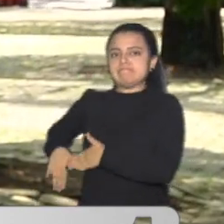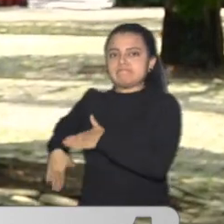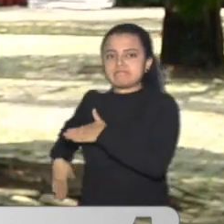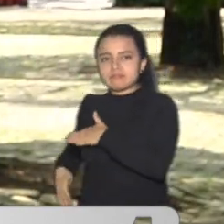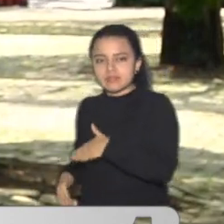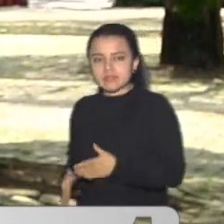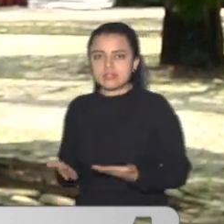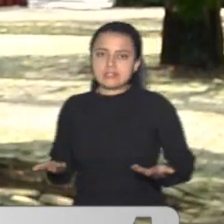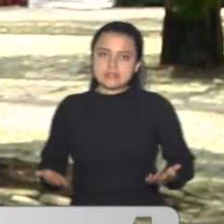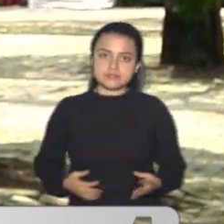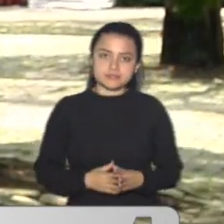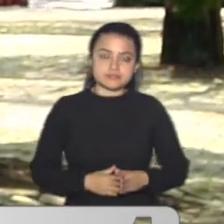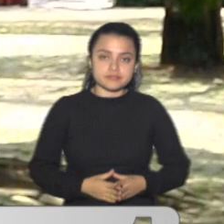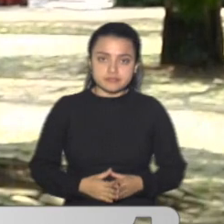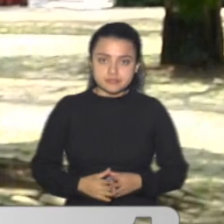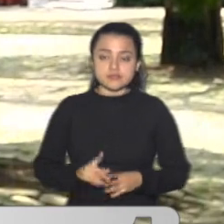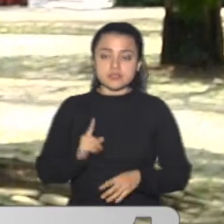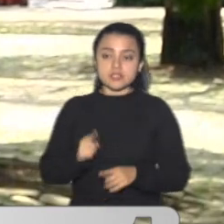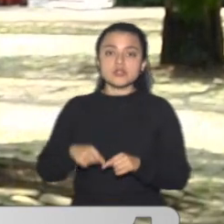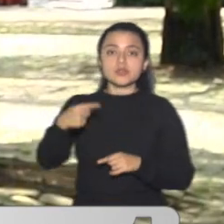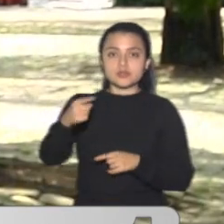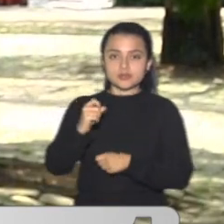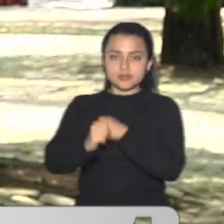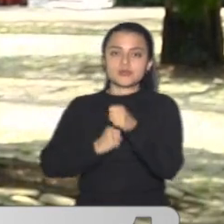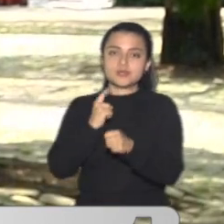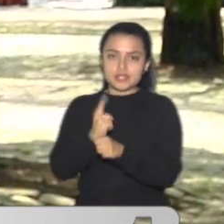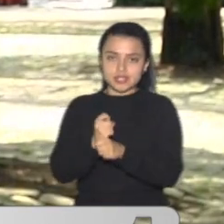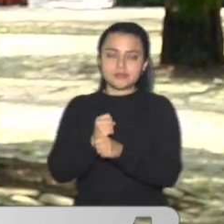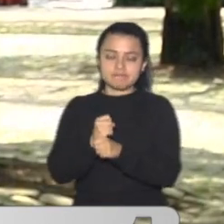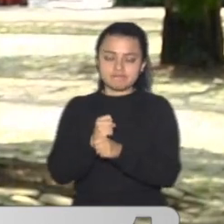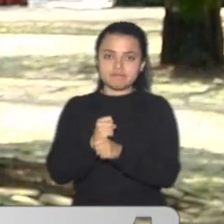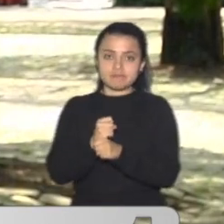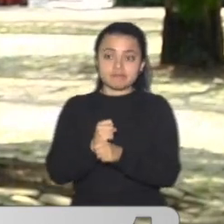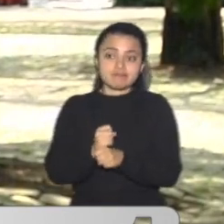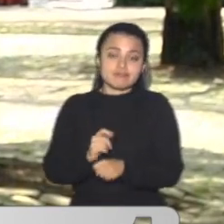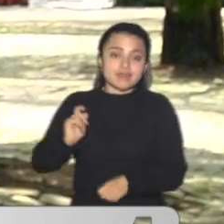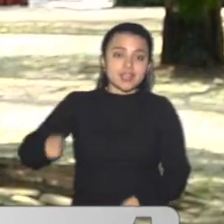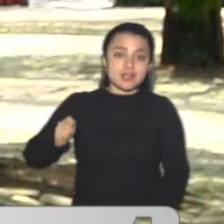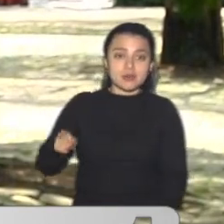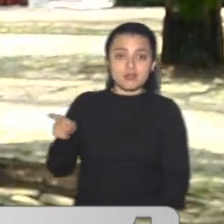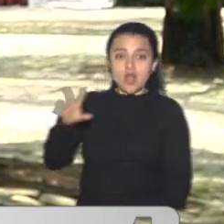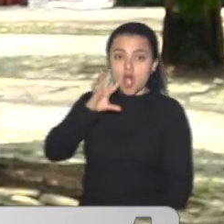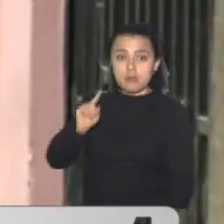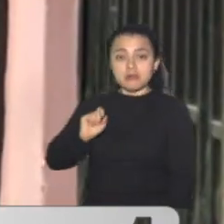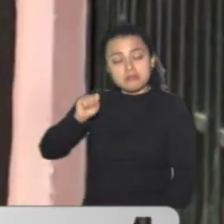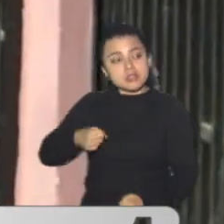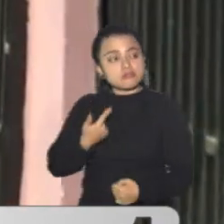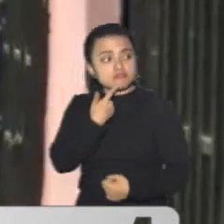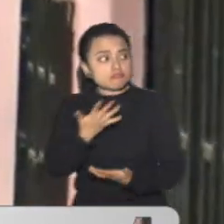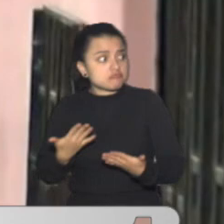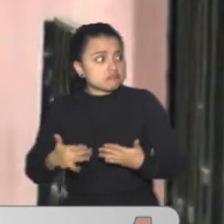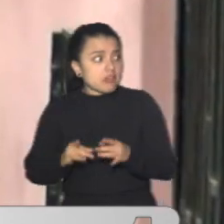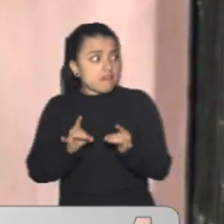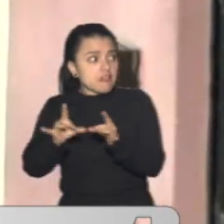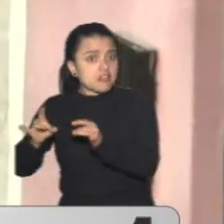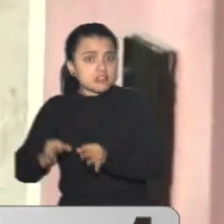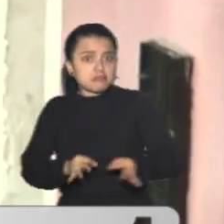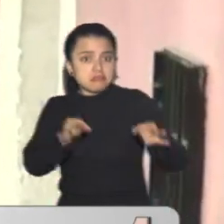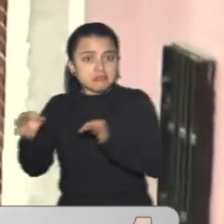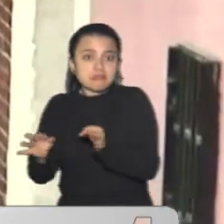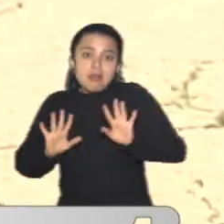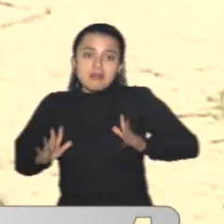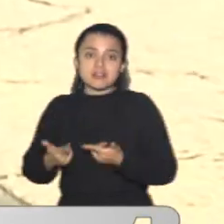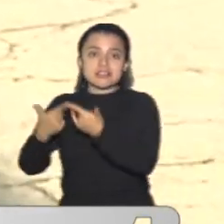10 de julio se cumple un año y la defensa podría pedir su libertad por vencimiento de términos con tristeza rabia